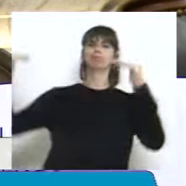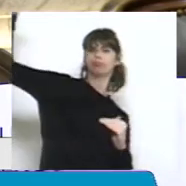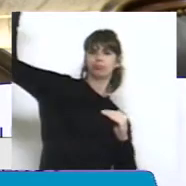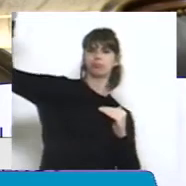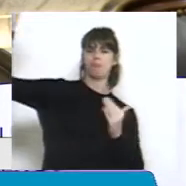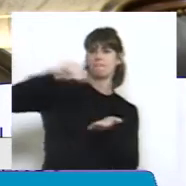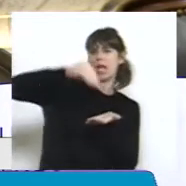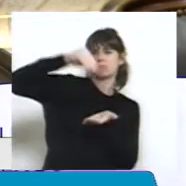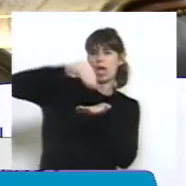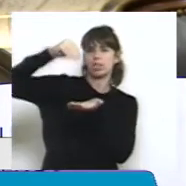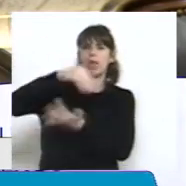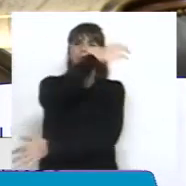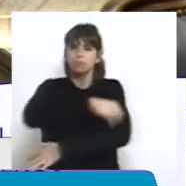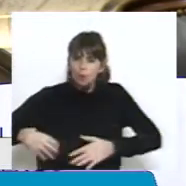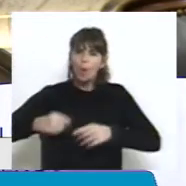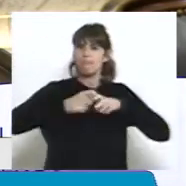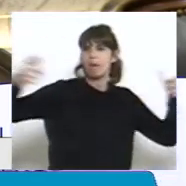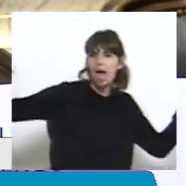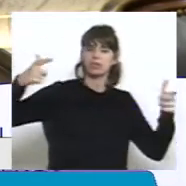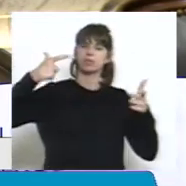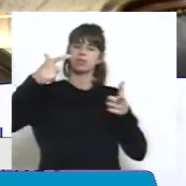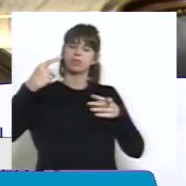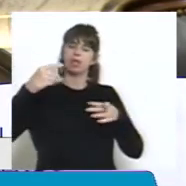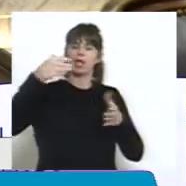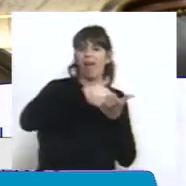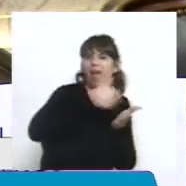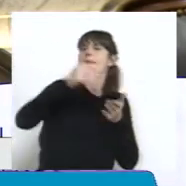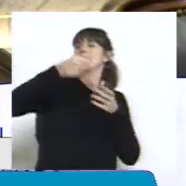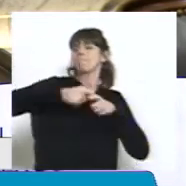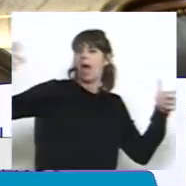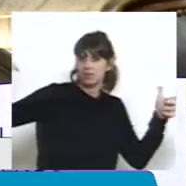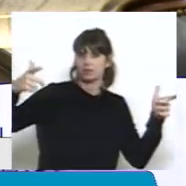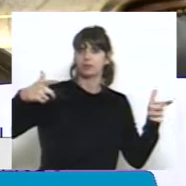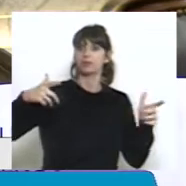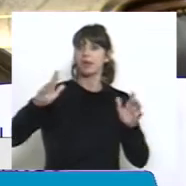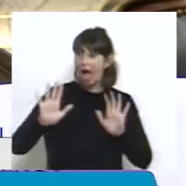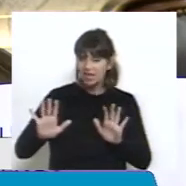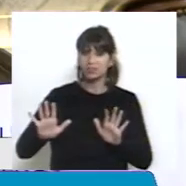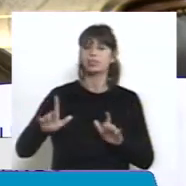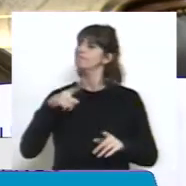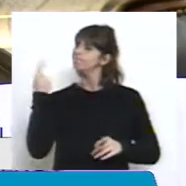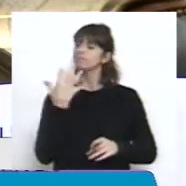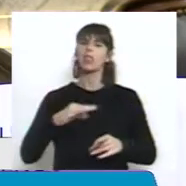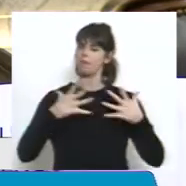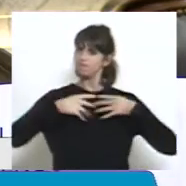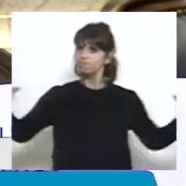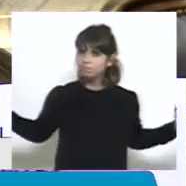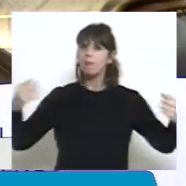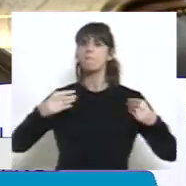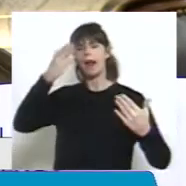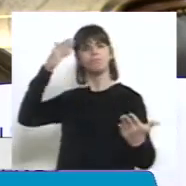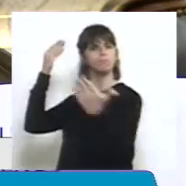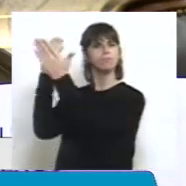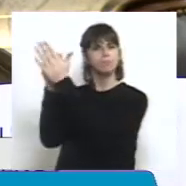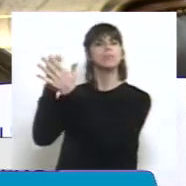acentuar la pobreza, acentuar la exclusión. Tenemos que tomar y tener coraje para enfrentar